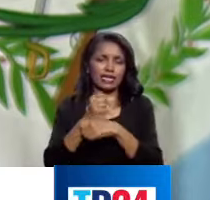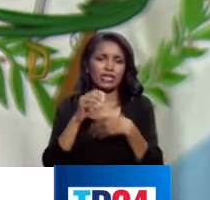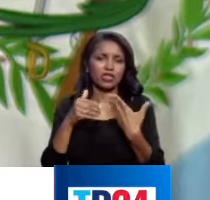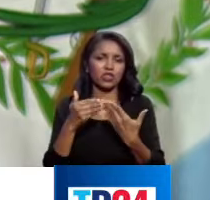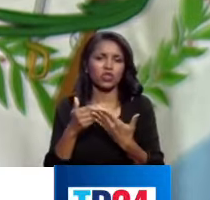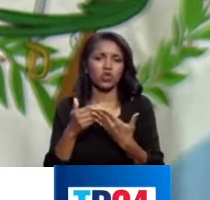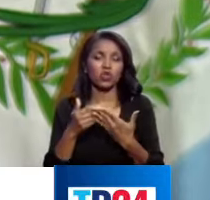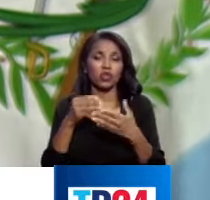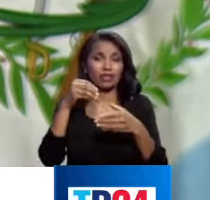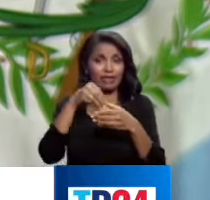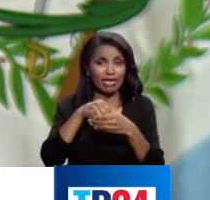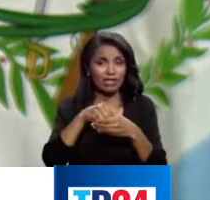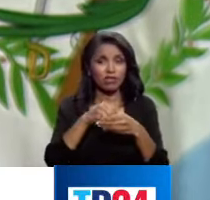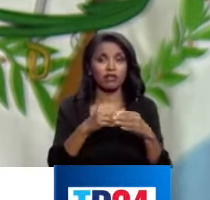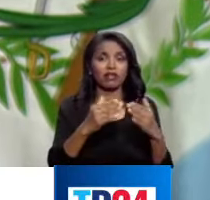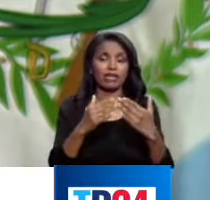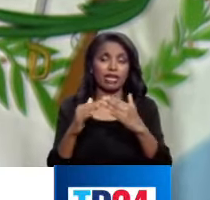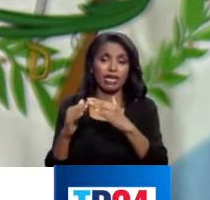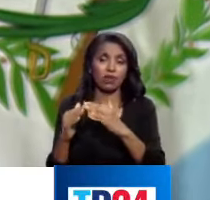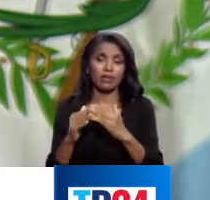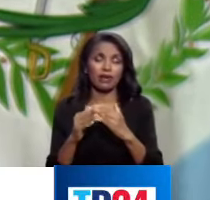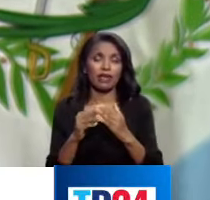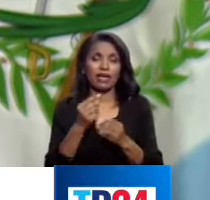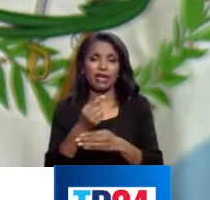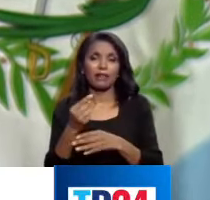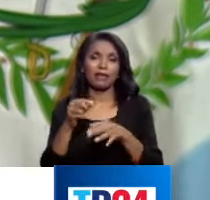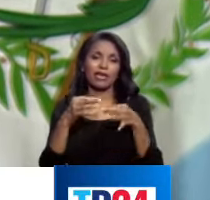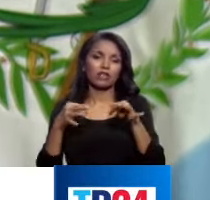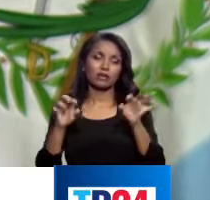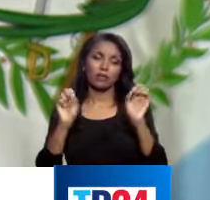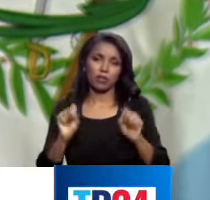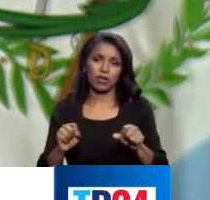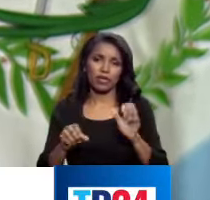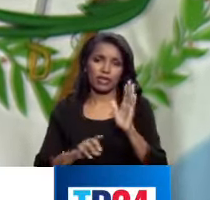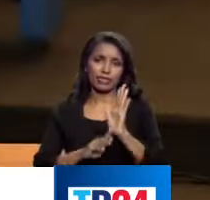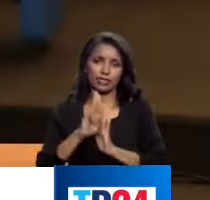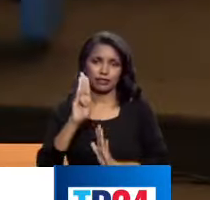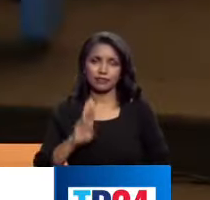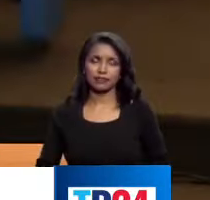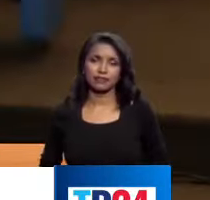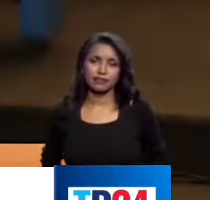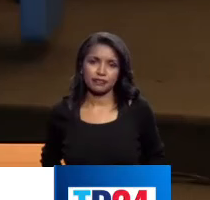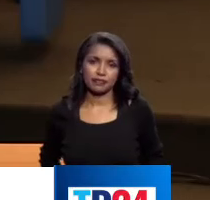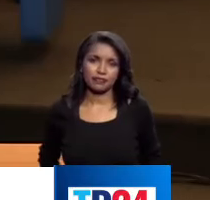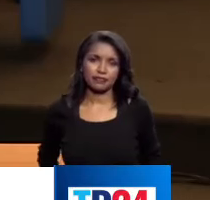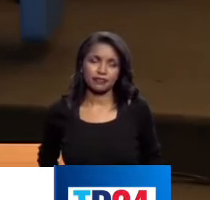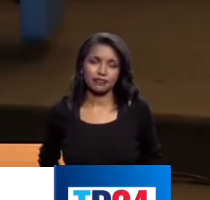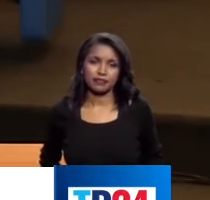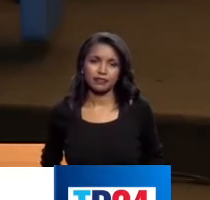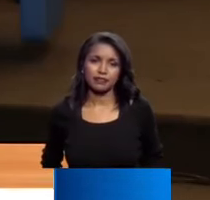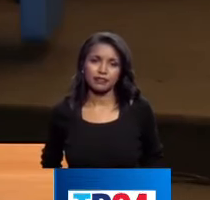condiciones comunitarias para poder que el turismo crezca.